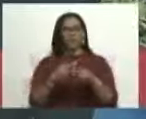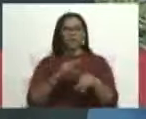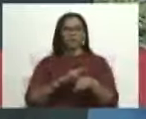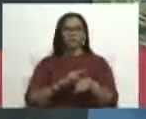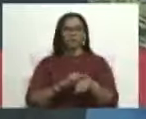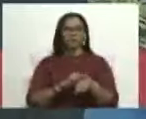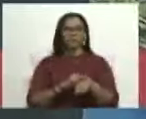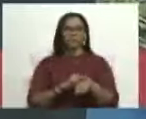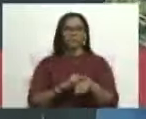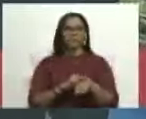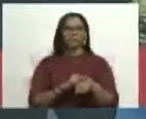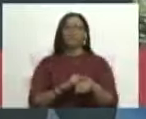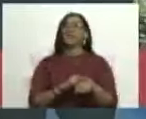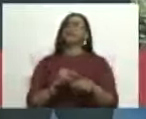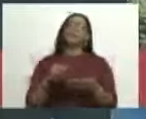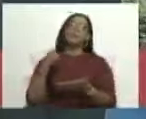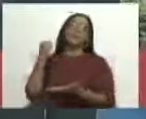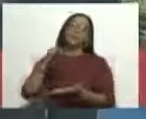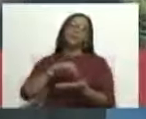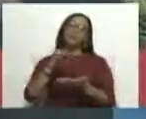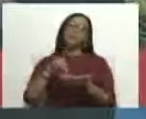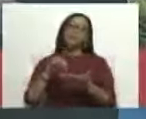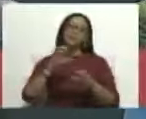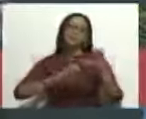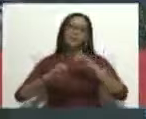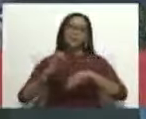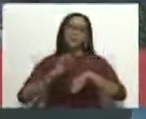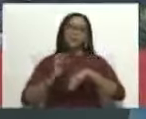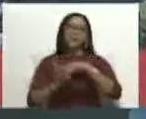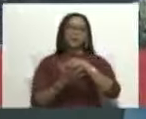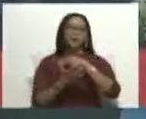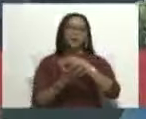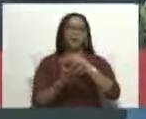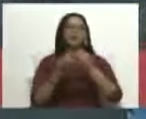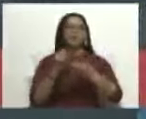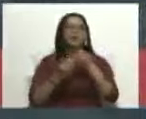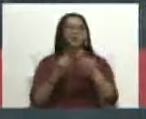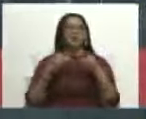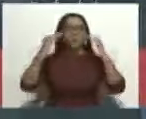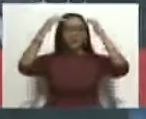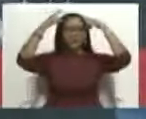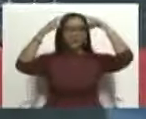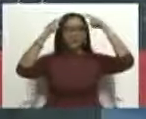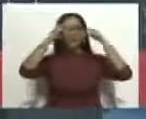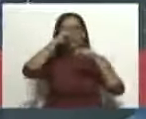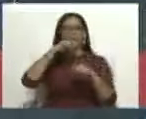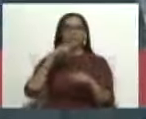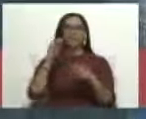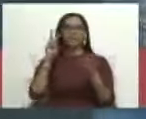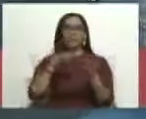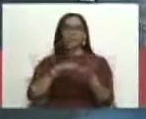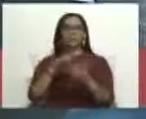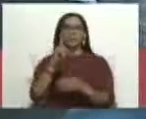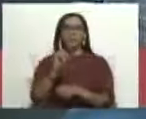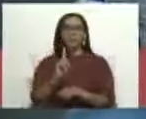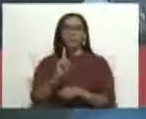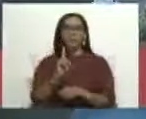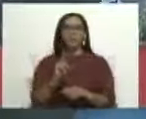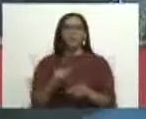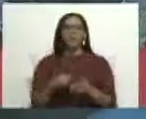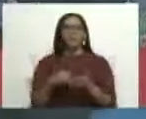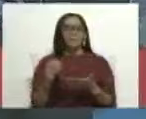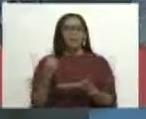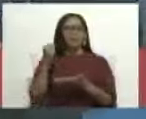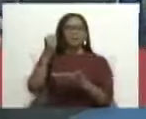premios nacionales de ciencia, tecnología e innovación fueron creados por el comandante Hugo Chávez en el año 2001 para